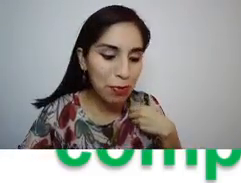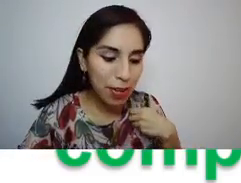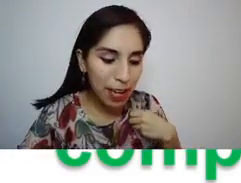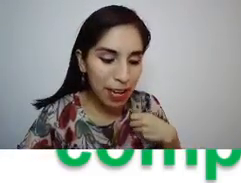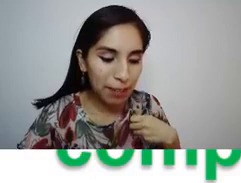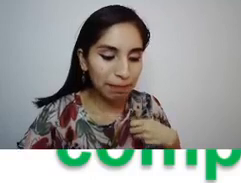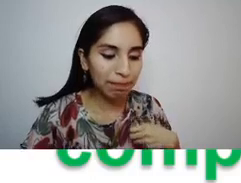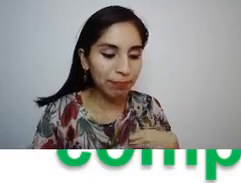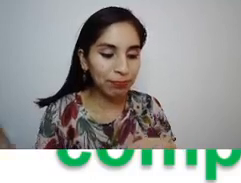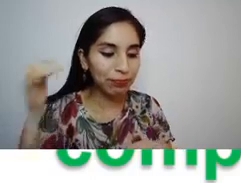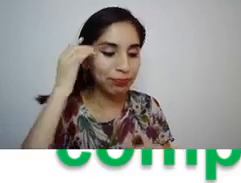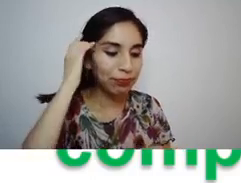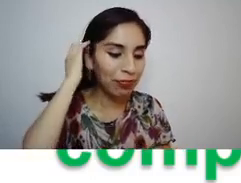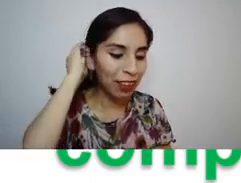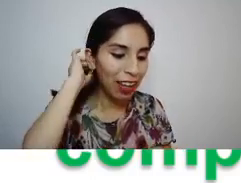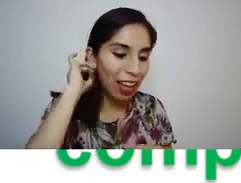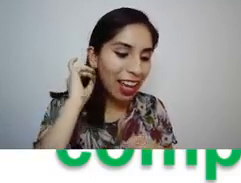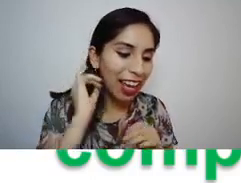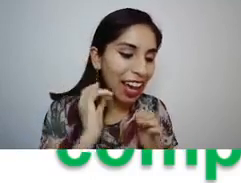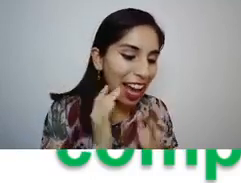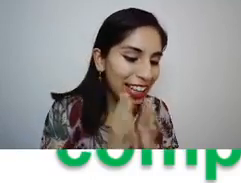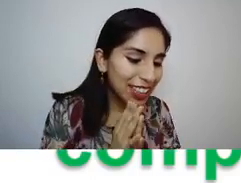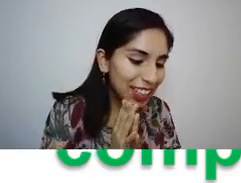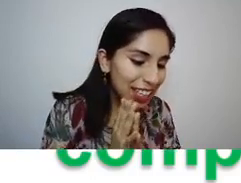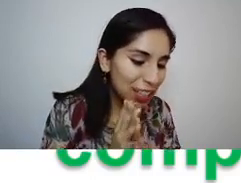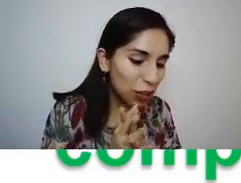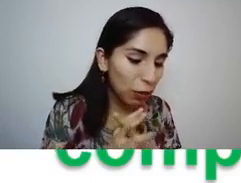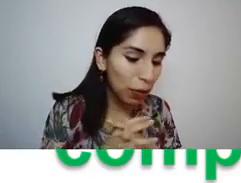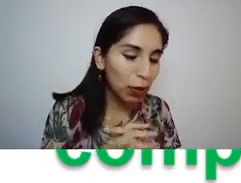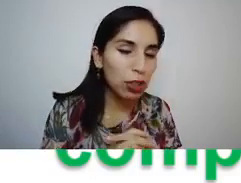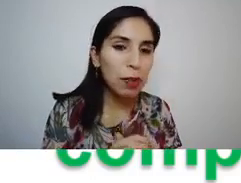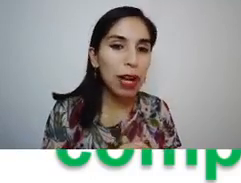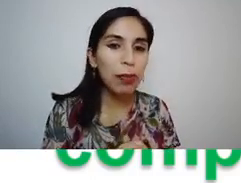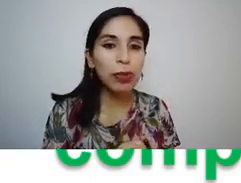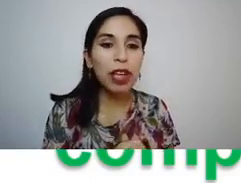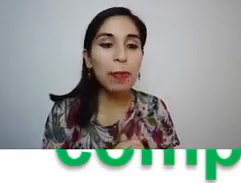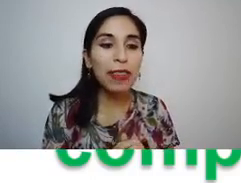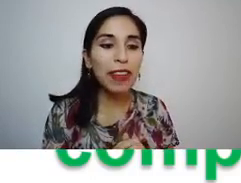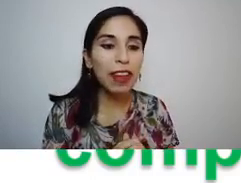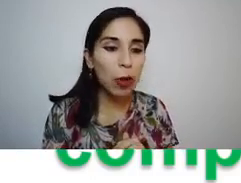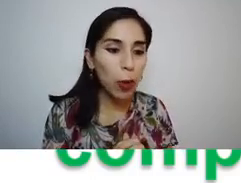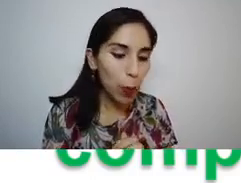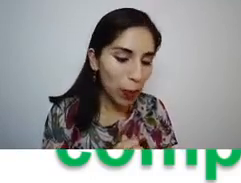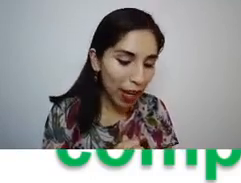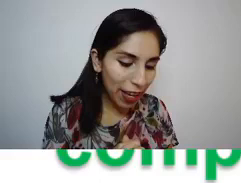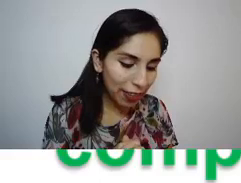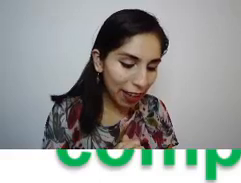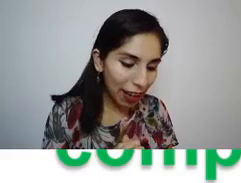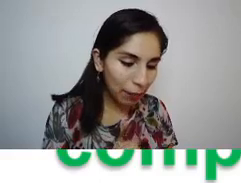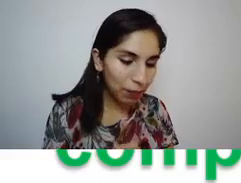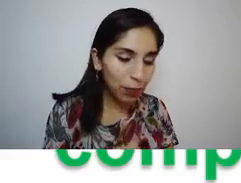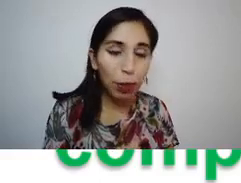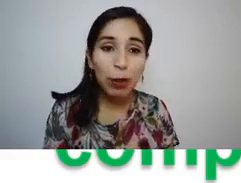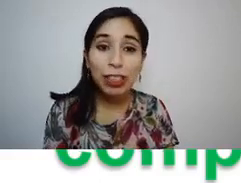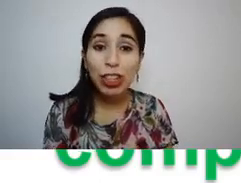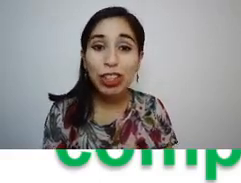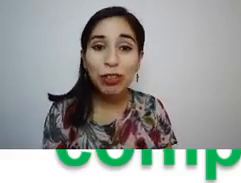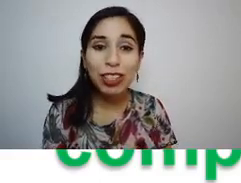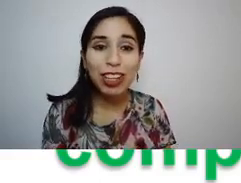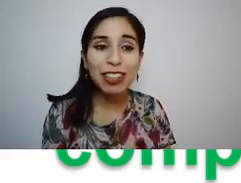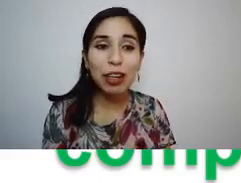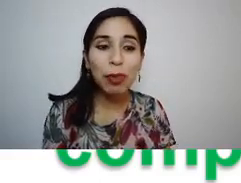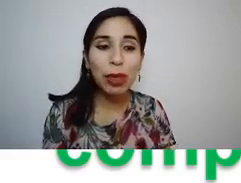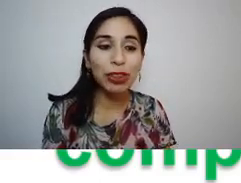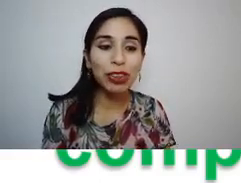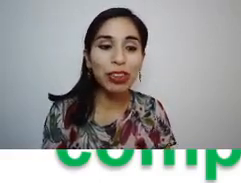muy bien así el señor pérez para poner pantalla completa casi lo